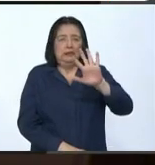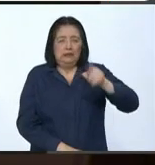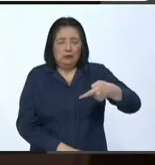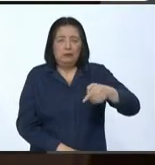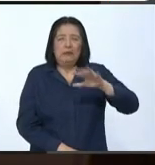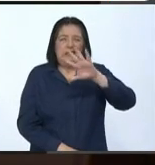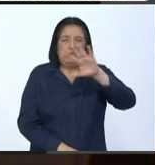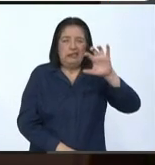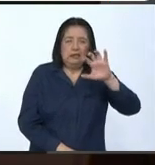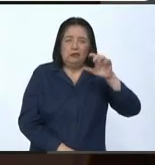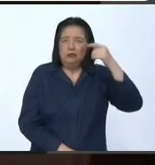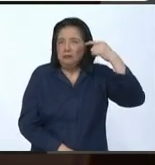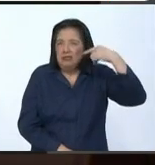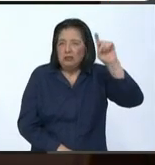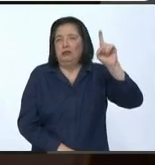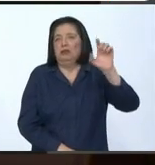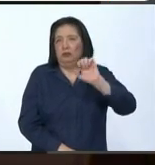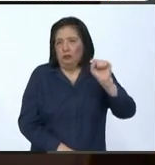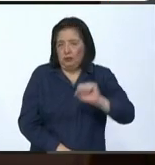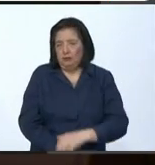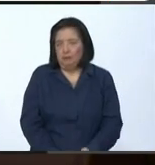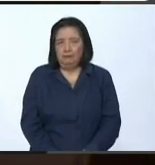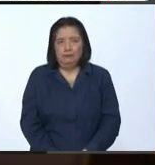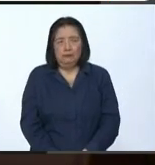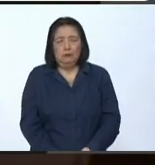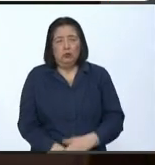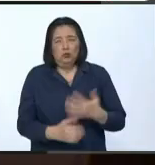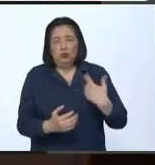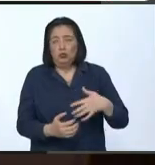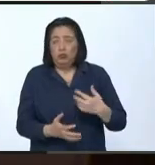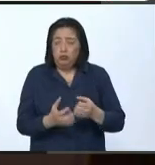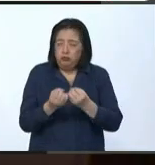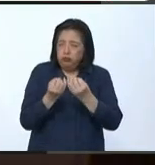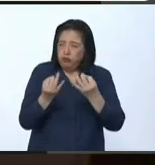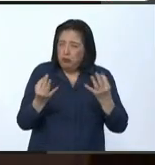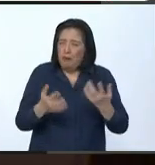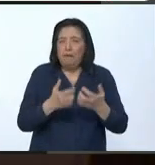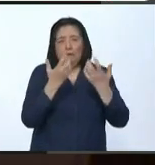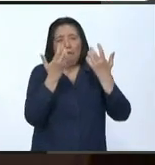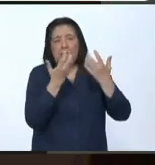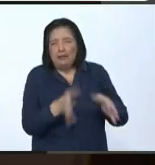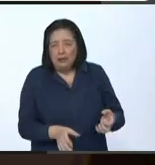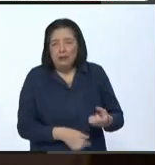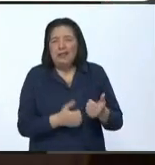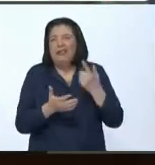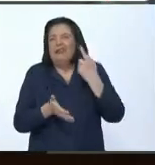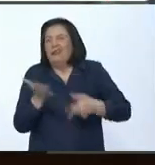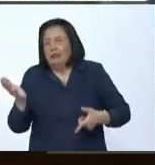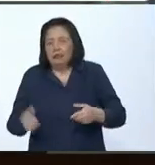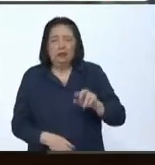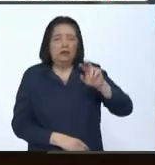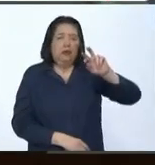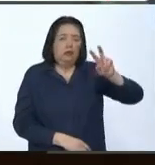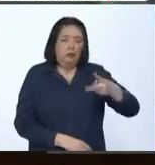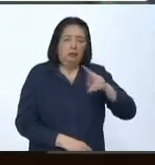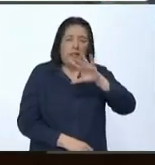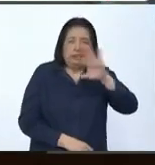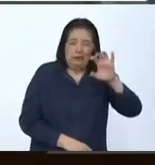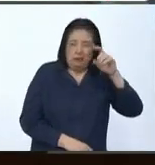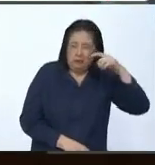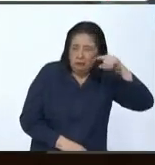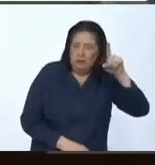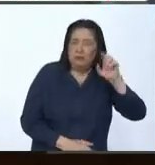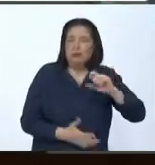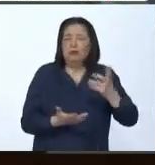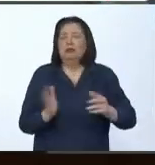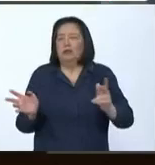5.500 millones de soles, cifra compuesta por pérdidas de 2.500 millones de soles